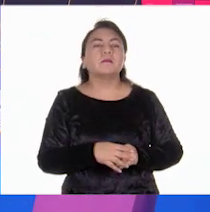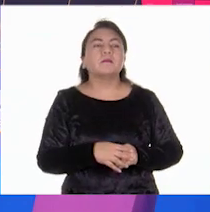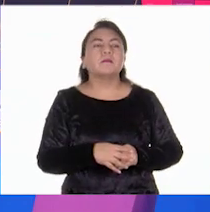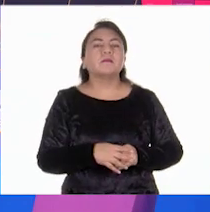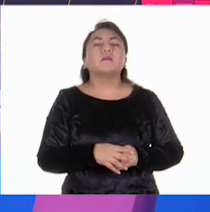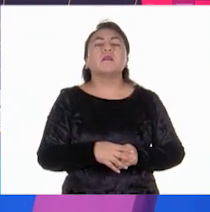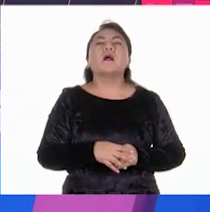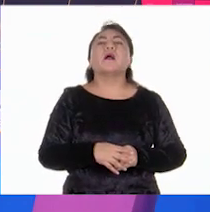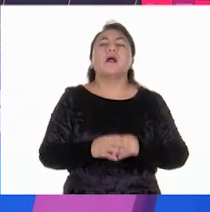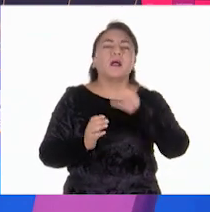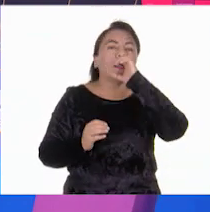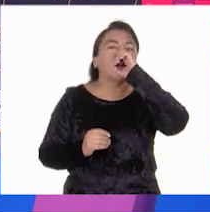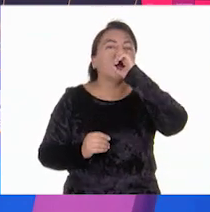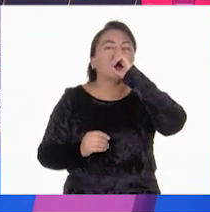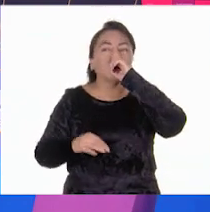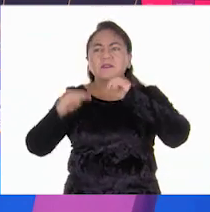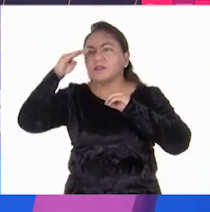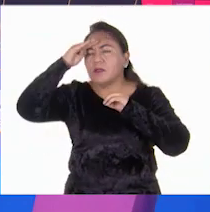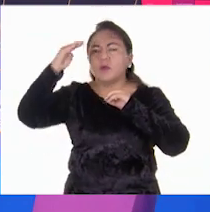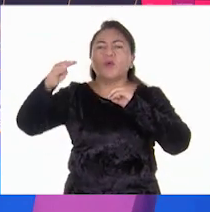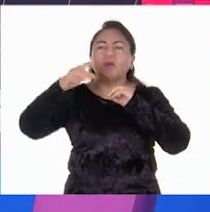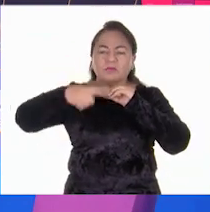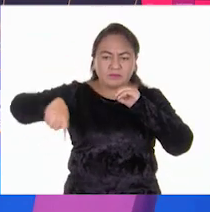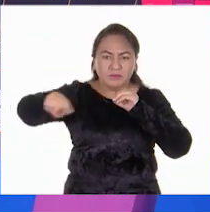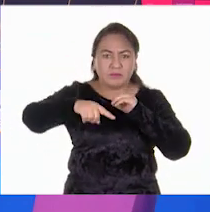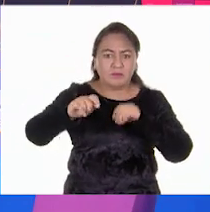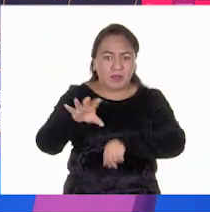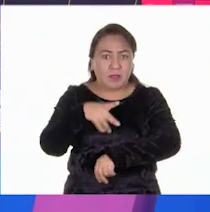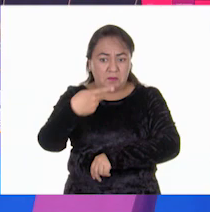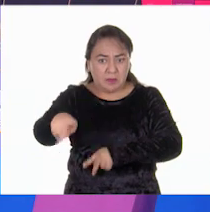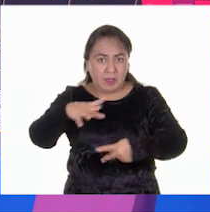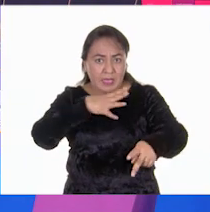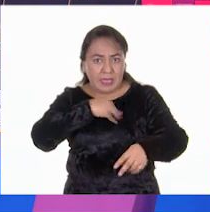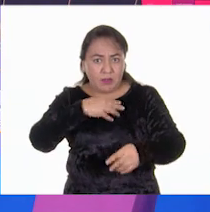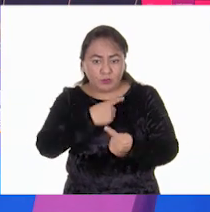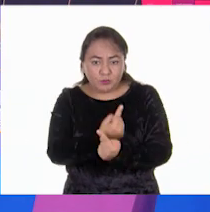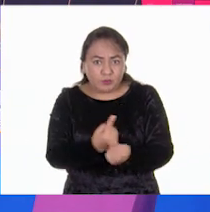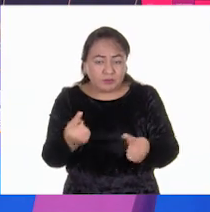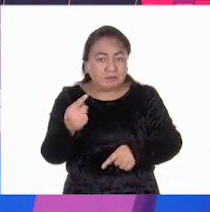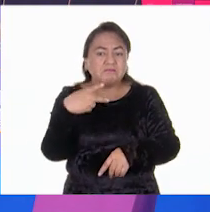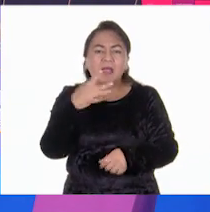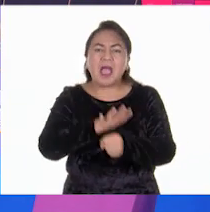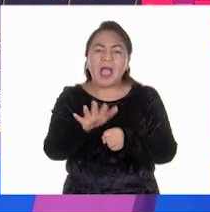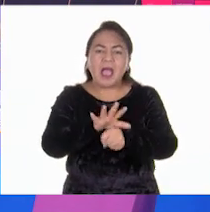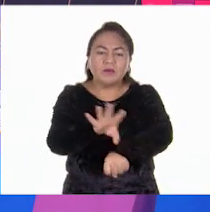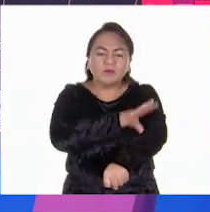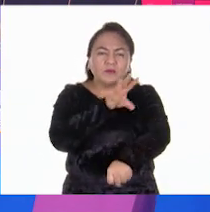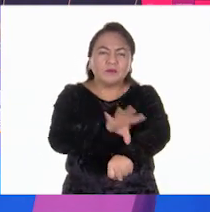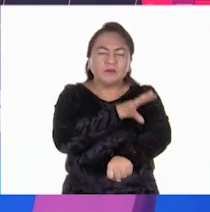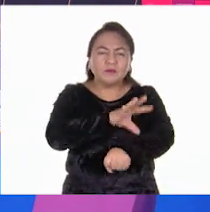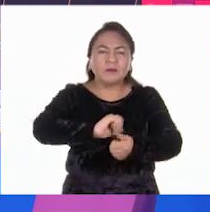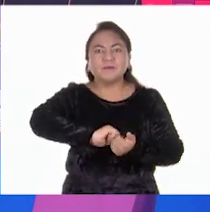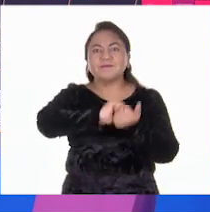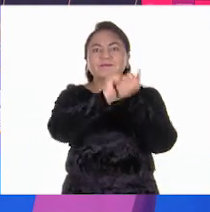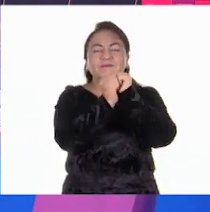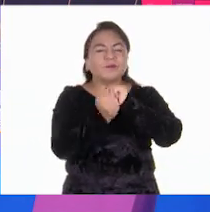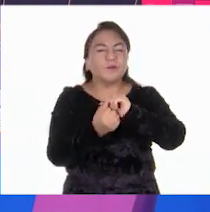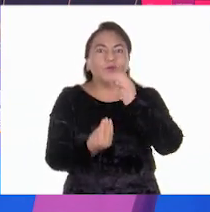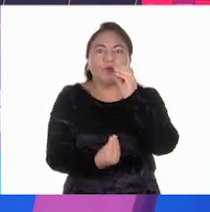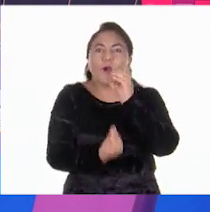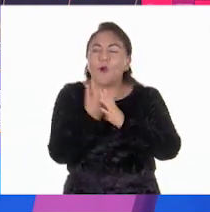Señor amo de casa, convierta usted la energía de sus pequeños con el nuevo, con el único, con